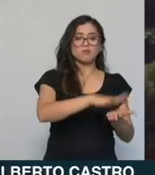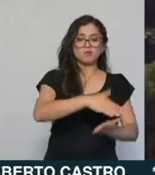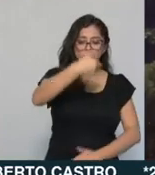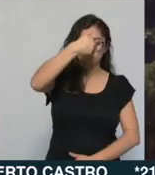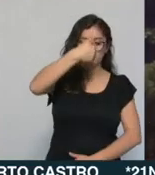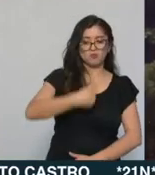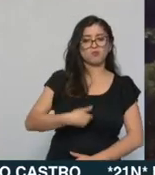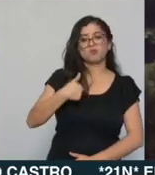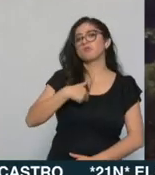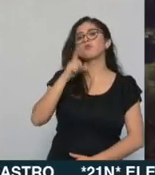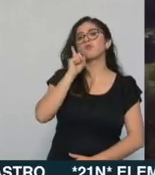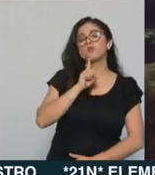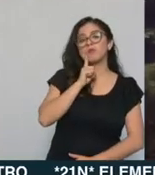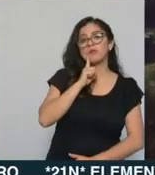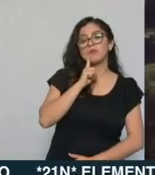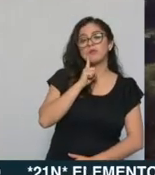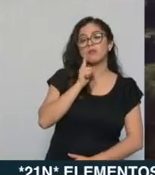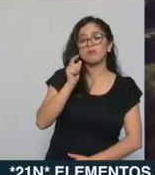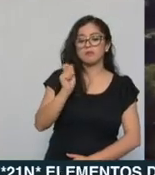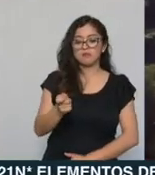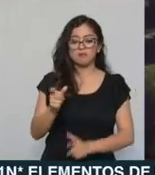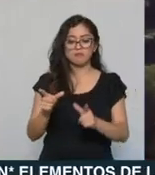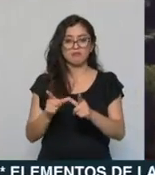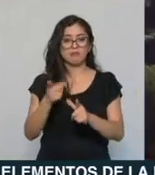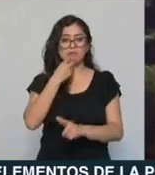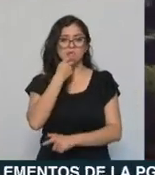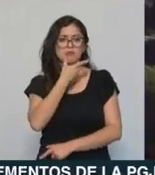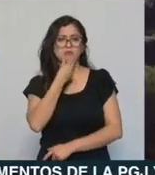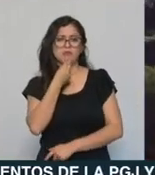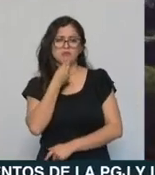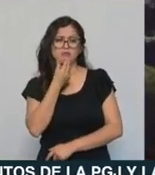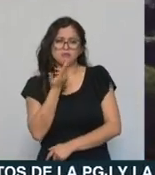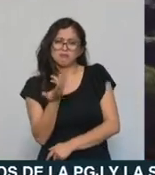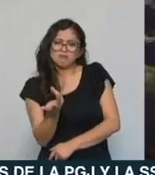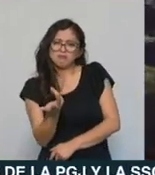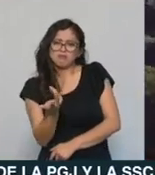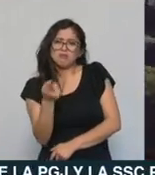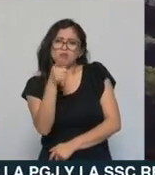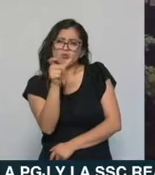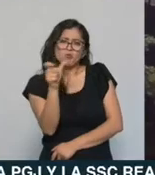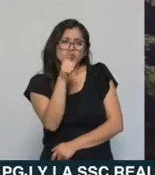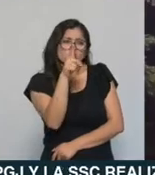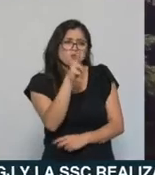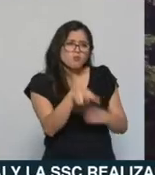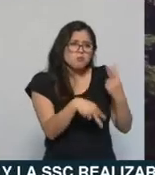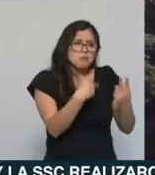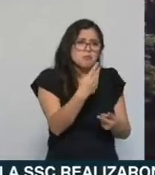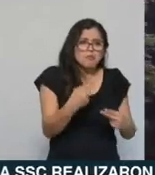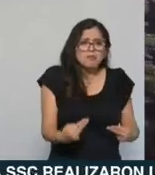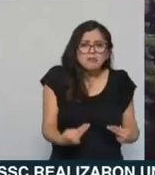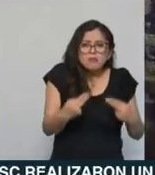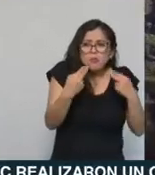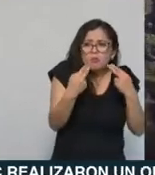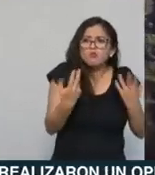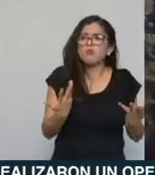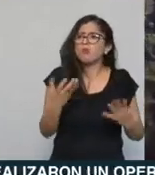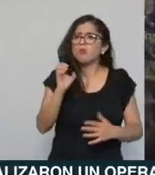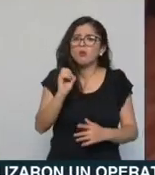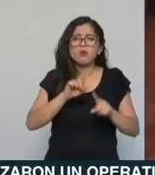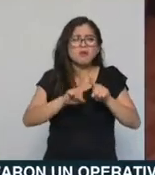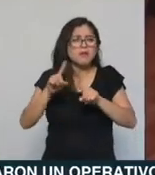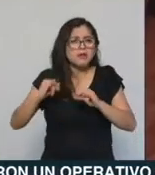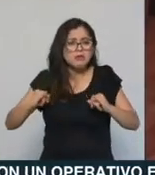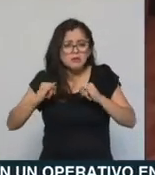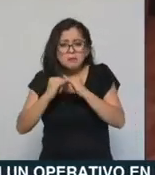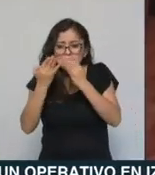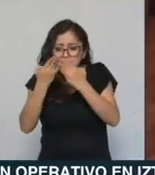identidad dice Pedro, por ejemplo. Y entonces de ahí la gente, que si tú vas a algún negocio, si tú vas a alguna institución